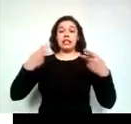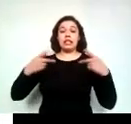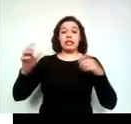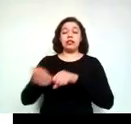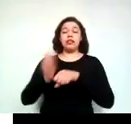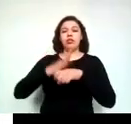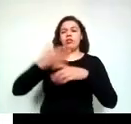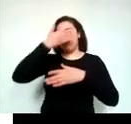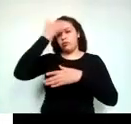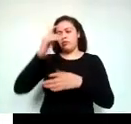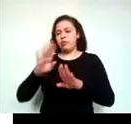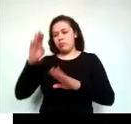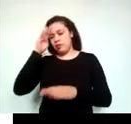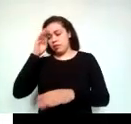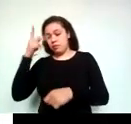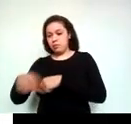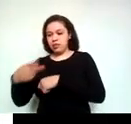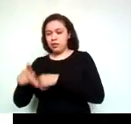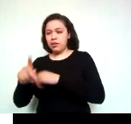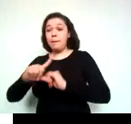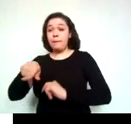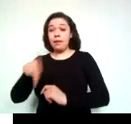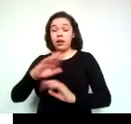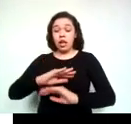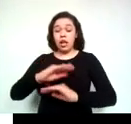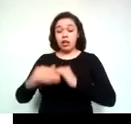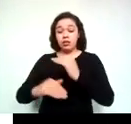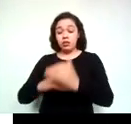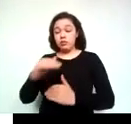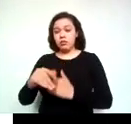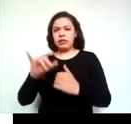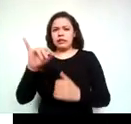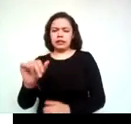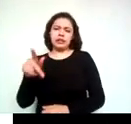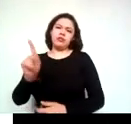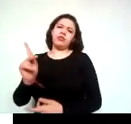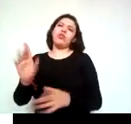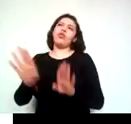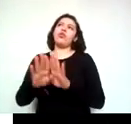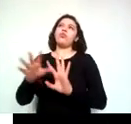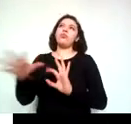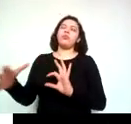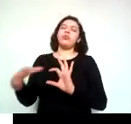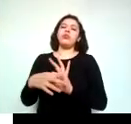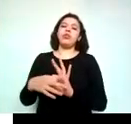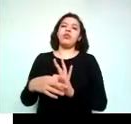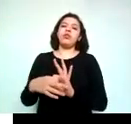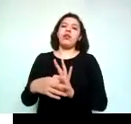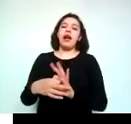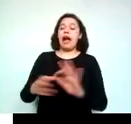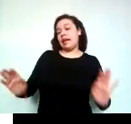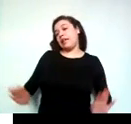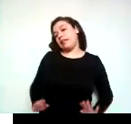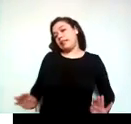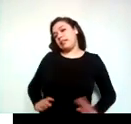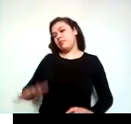pero posterior a ella puede ser que sí, ¿no? Y que no esté asociado específicamente a condiciones insalubres,